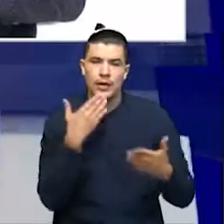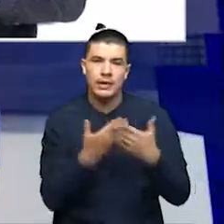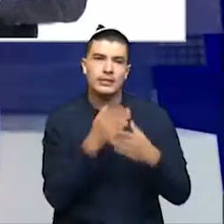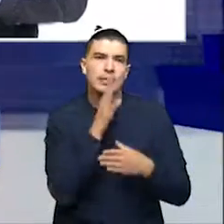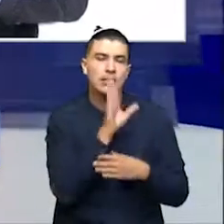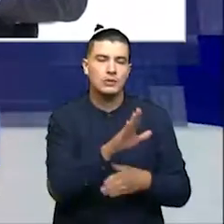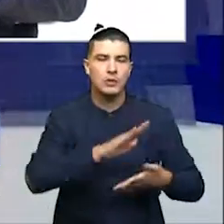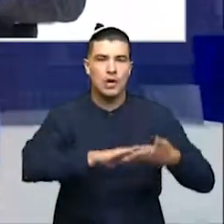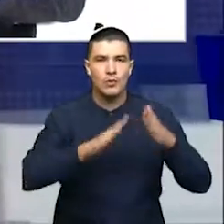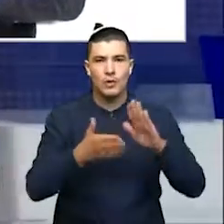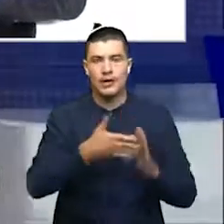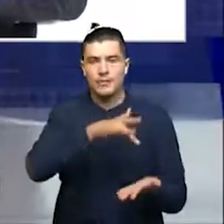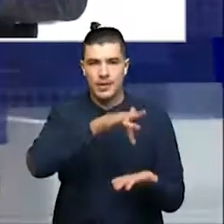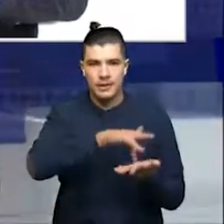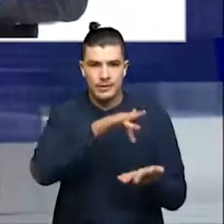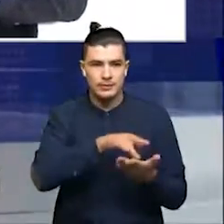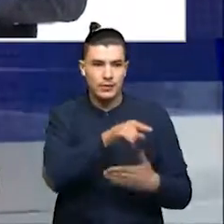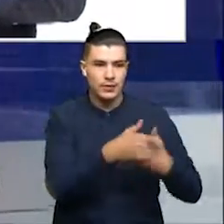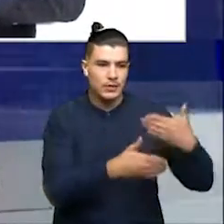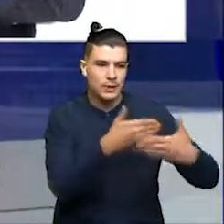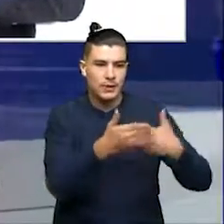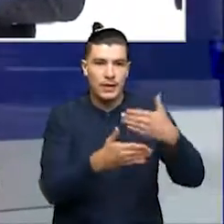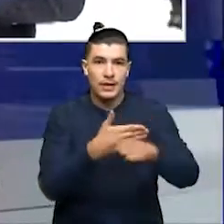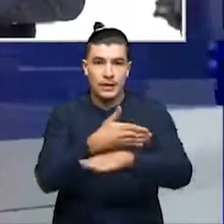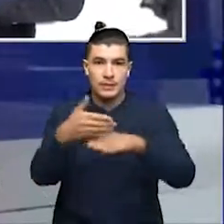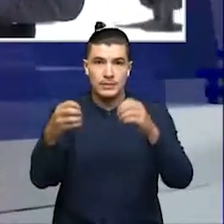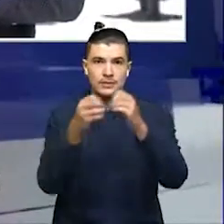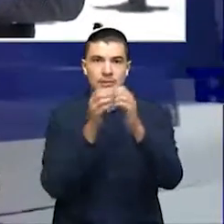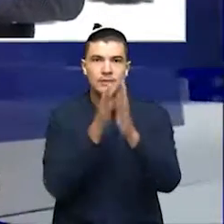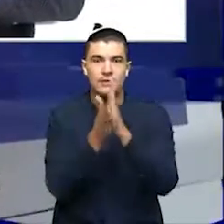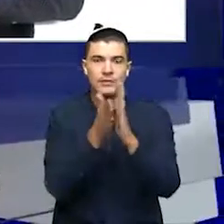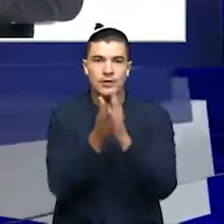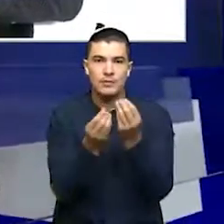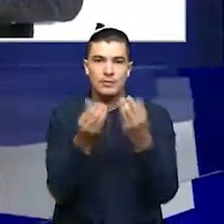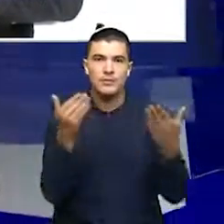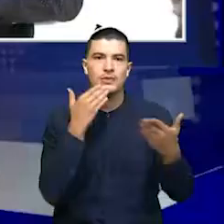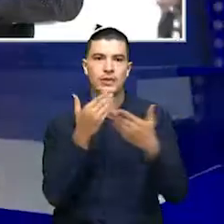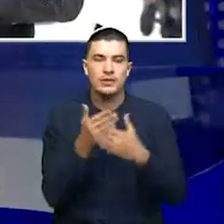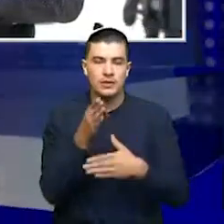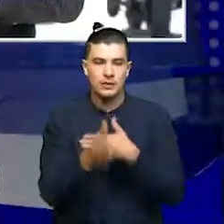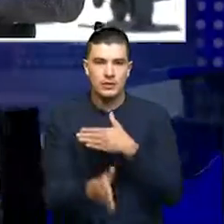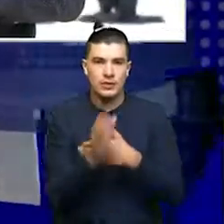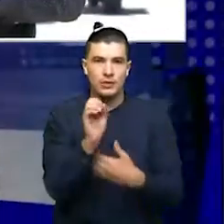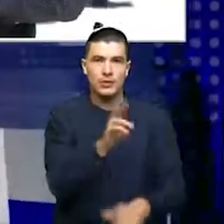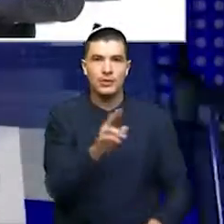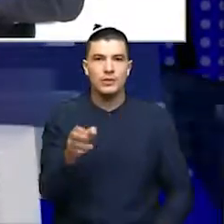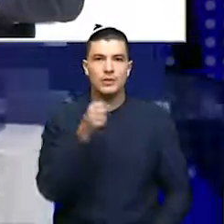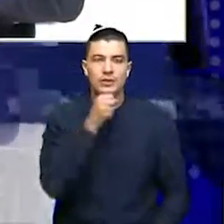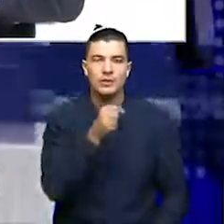la participación ciudadana. Información que generamos a esta hora. Continúen ustedes, compañeros, en estudio.